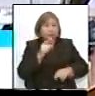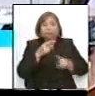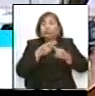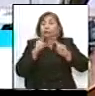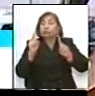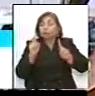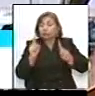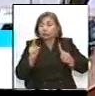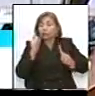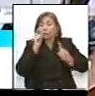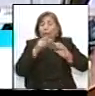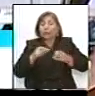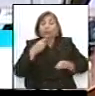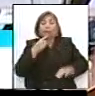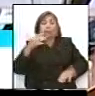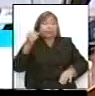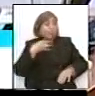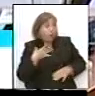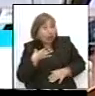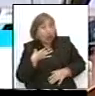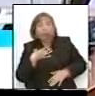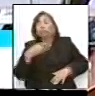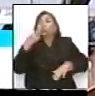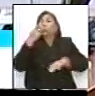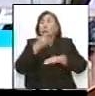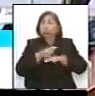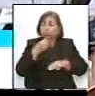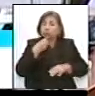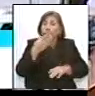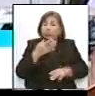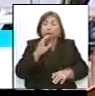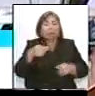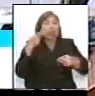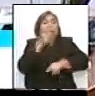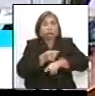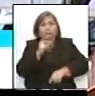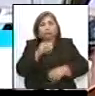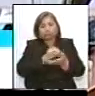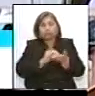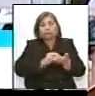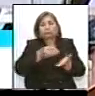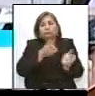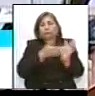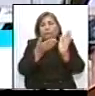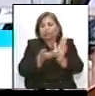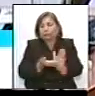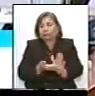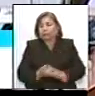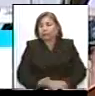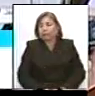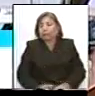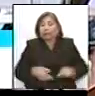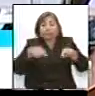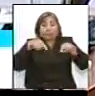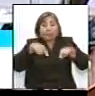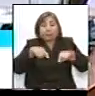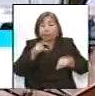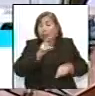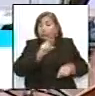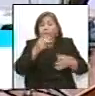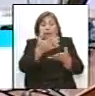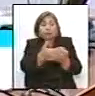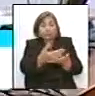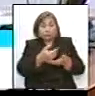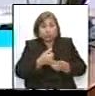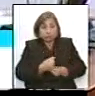caso en cuando un parlamentario se siente ofendido por otro parlamentario, lo que fuera, entonces lo denuncia. Ahí sí, él es el que denuncia. Pero en este caso se ha